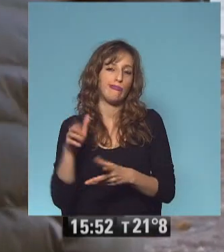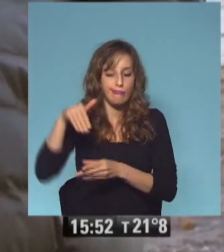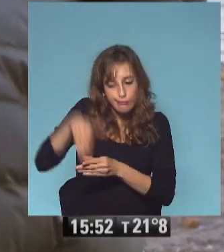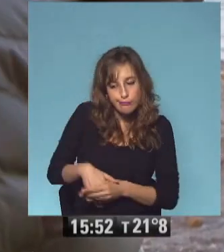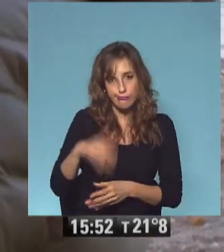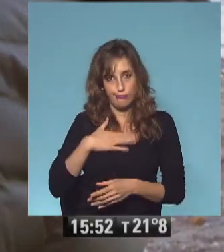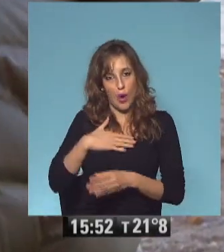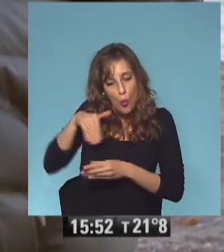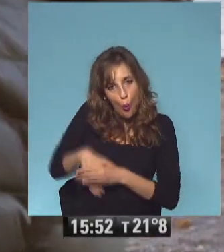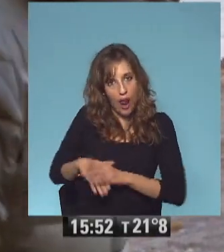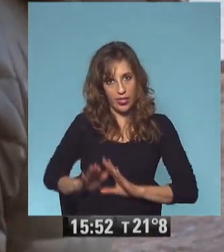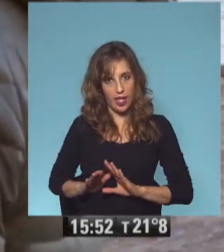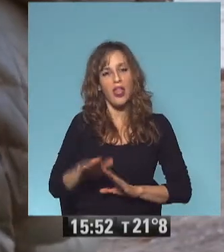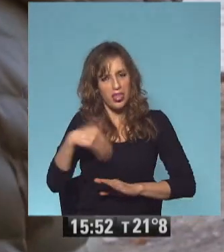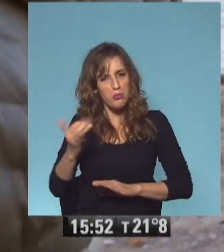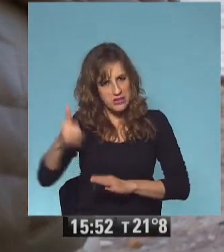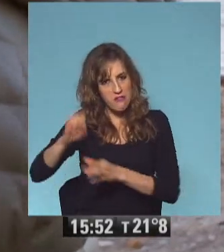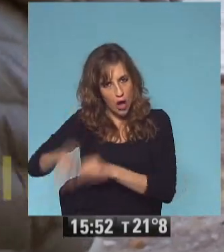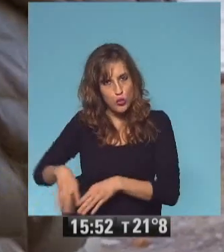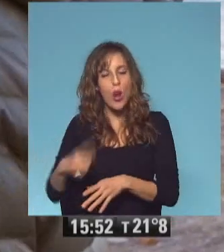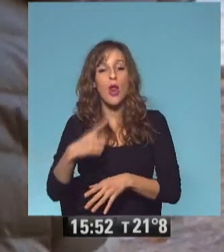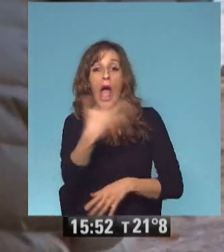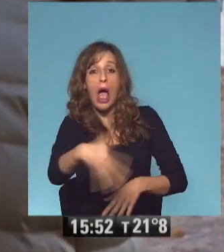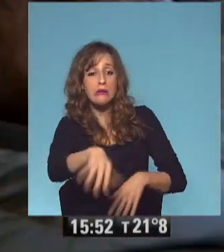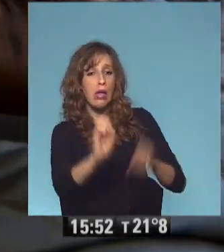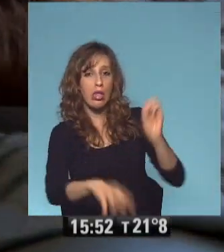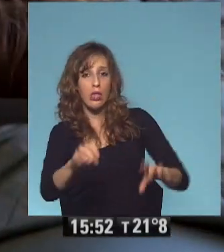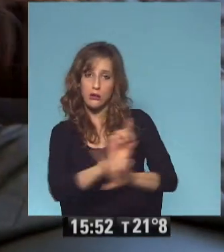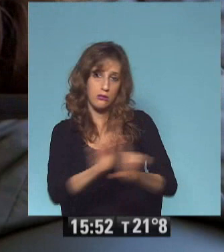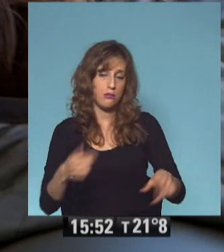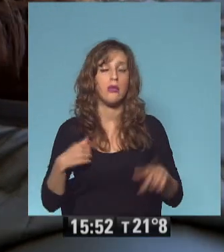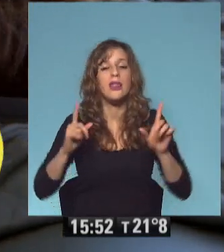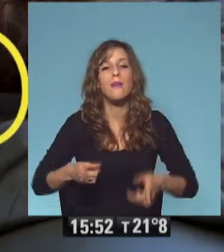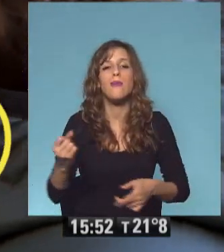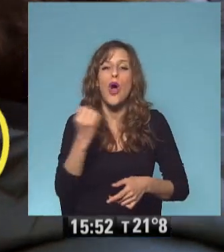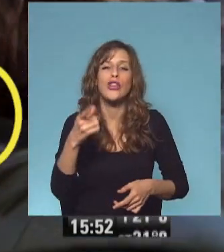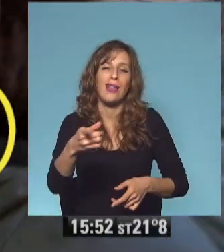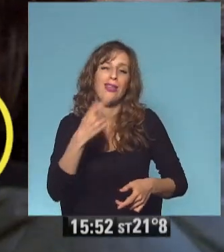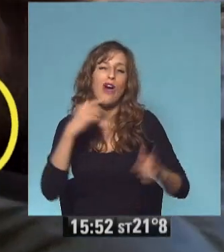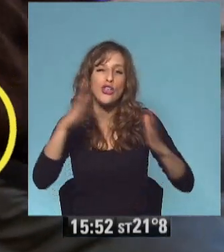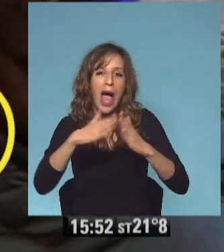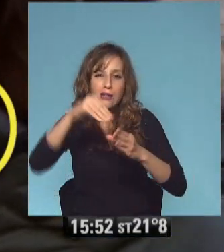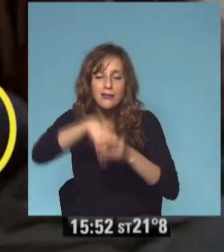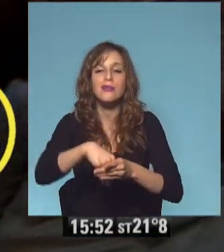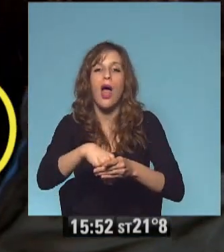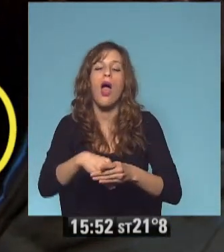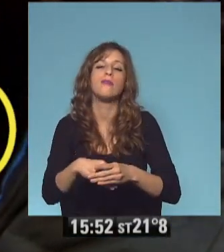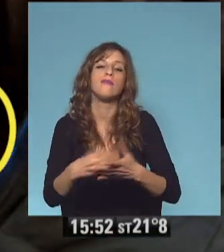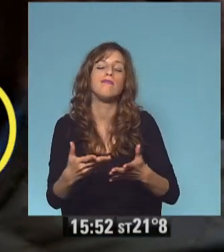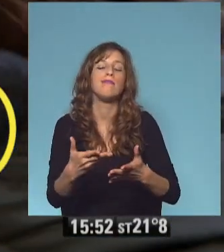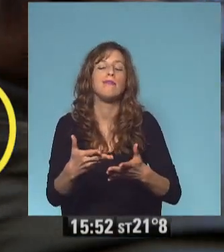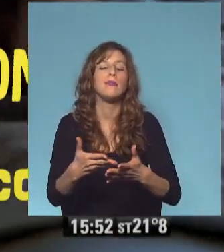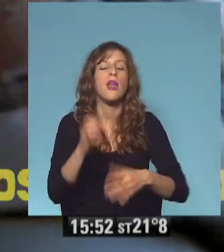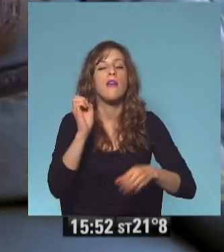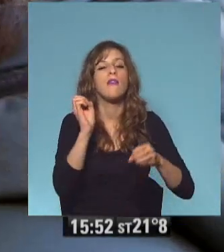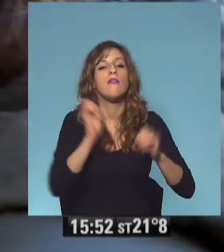diaria Y lo que estaría bueno Es en la casa de cada uno Intentar separar los residuos Y la basura que es orgánica Hacer tal vez Guardarla para compost O para hacer